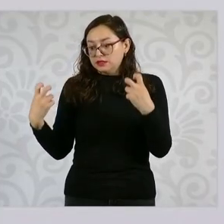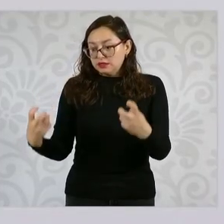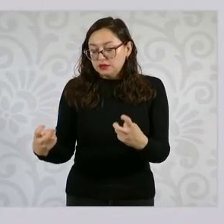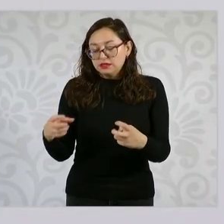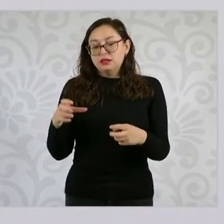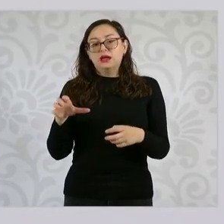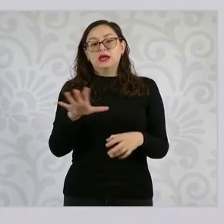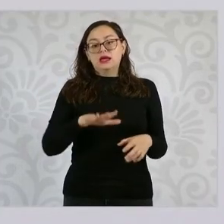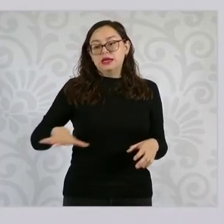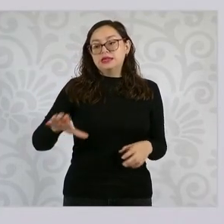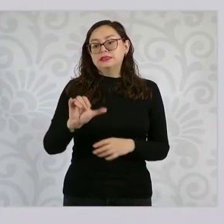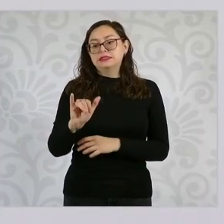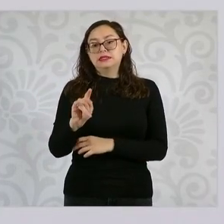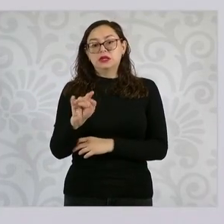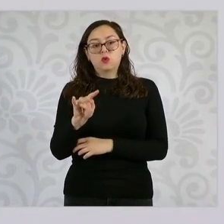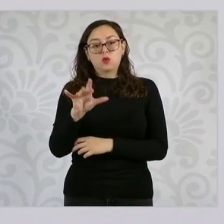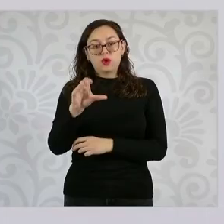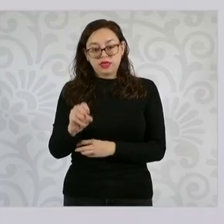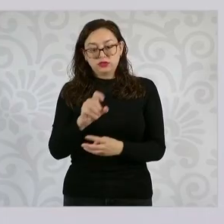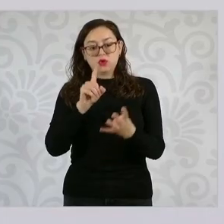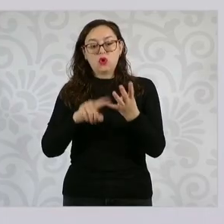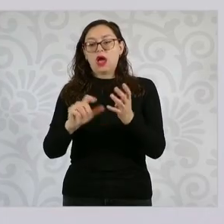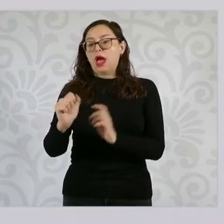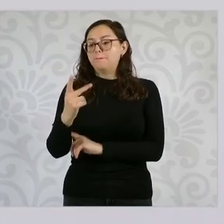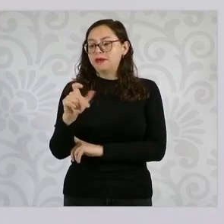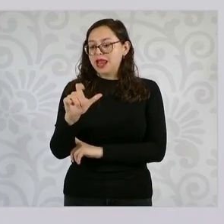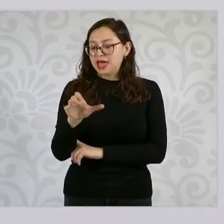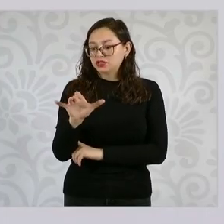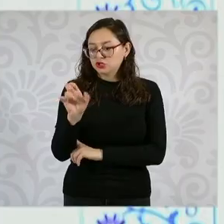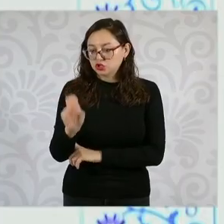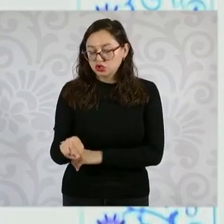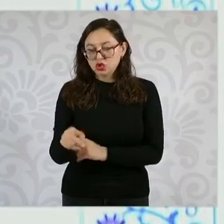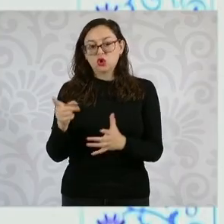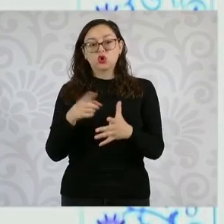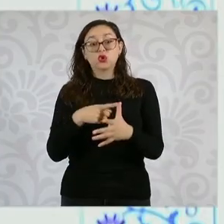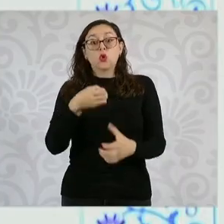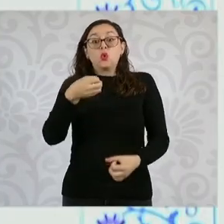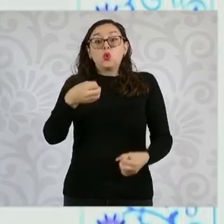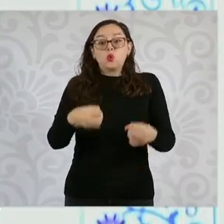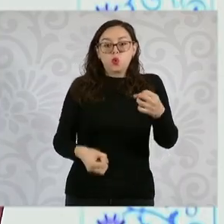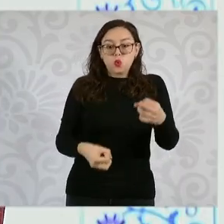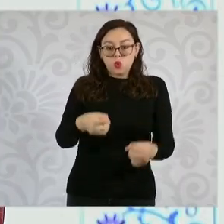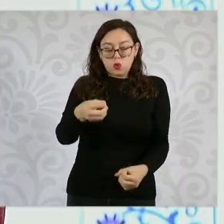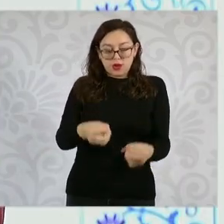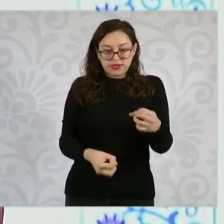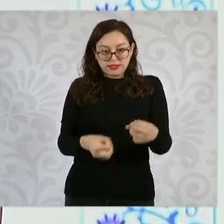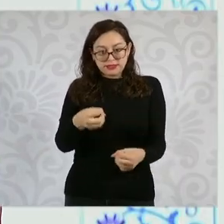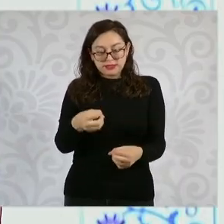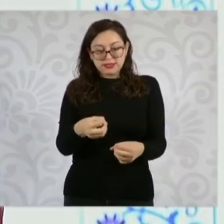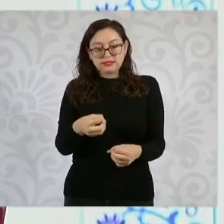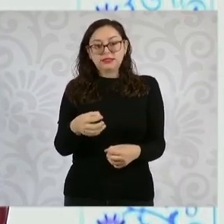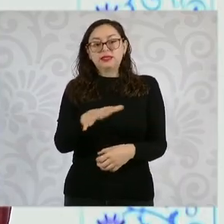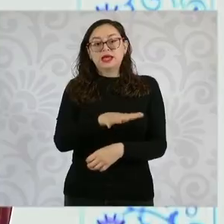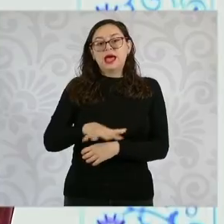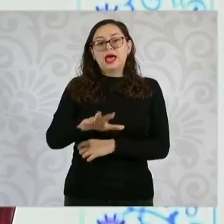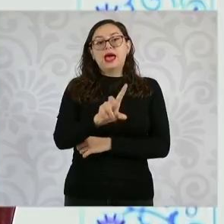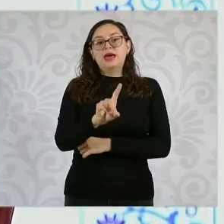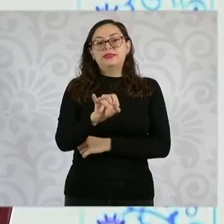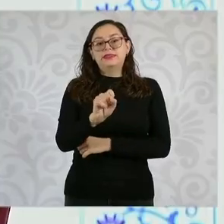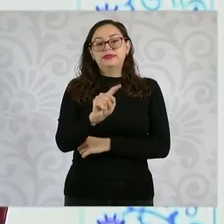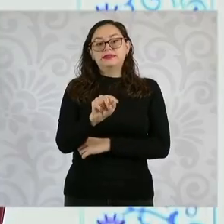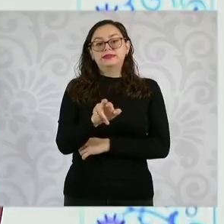de circuito y tribunales colegiados de apelación, a los jueces integrantes de los juzgados de distrito del